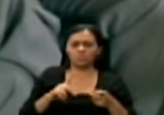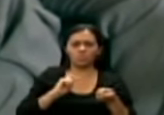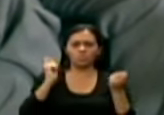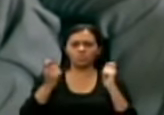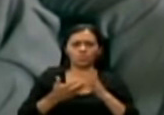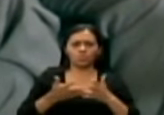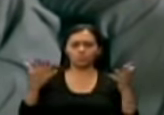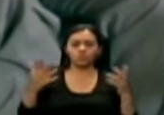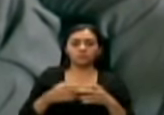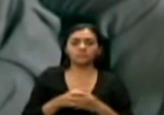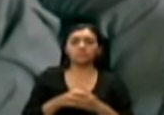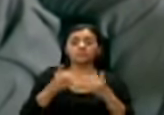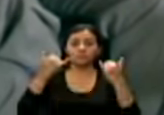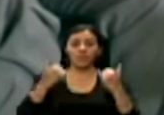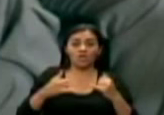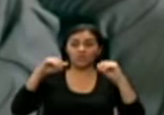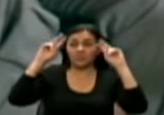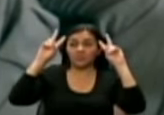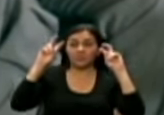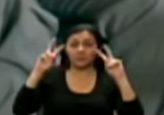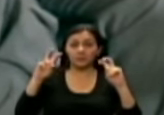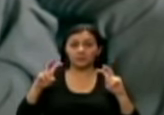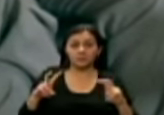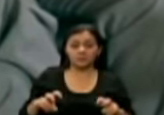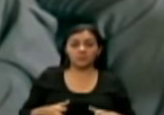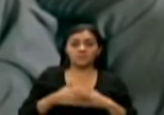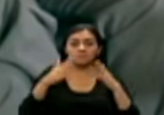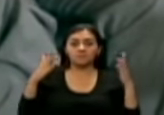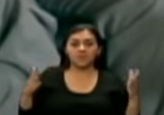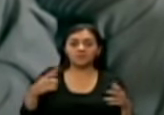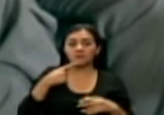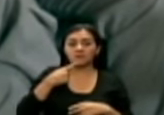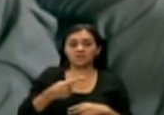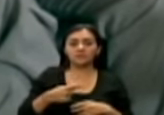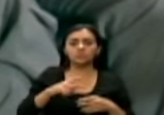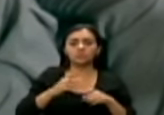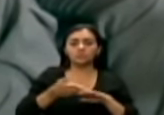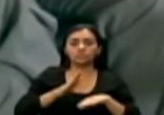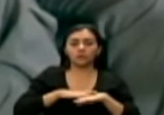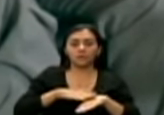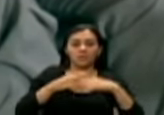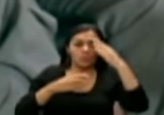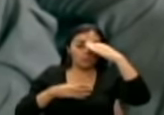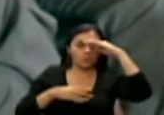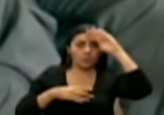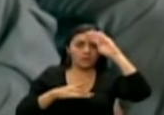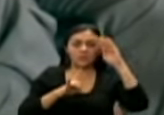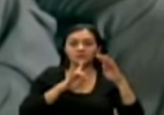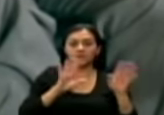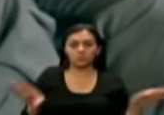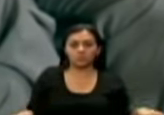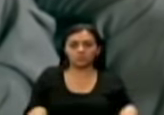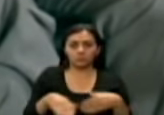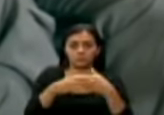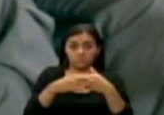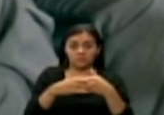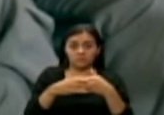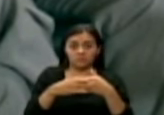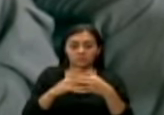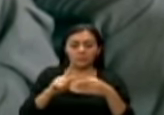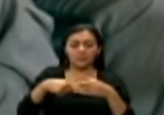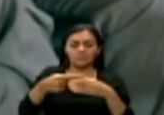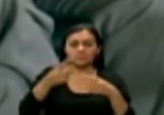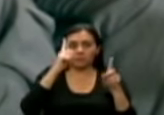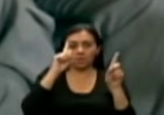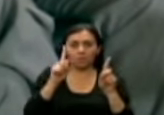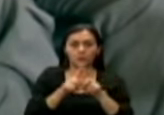Uno de los grandes temas, sin duda, es el deshielo de la relación entre Cuba y Estados Unidos y ahora próximos a un acuerdo de paz